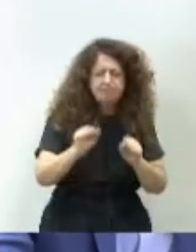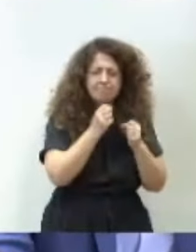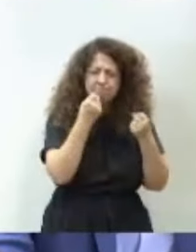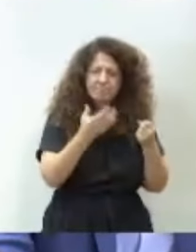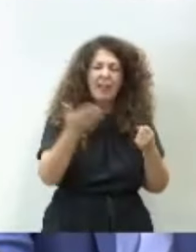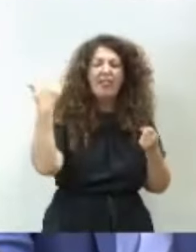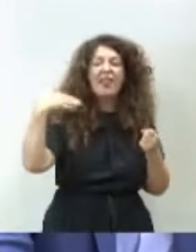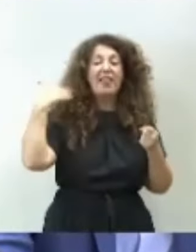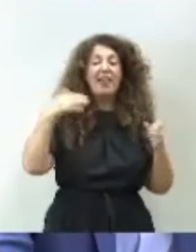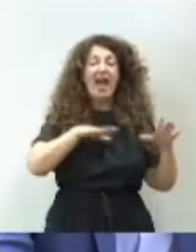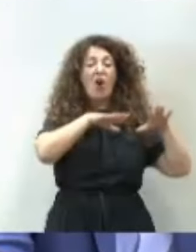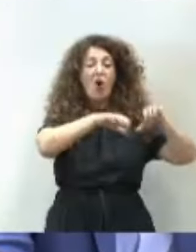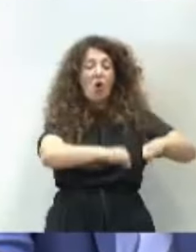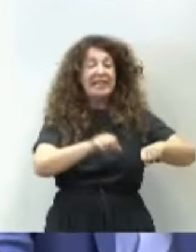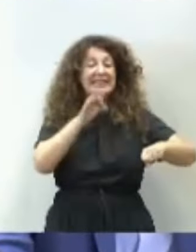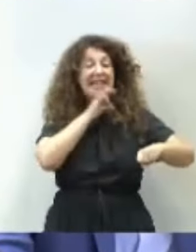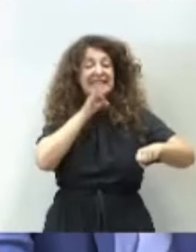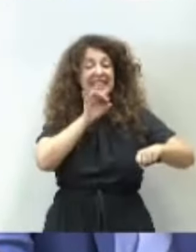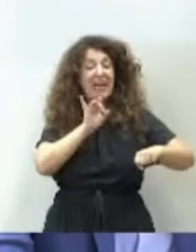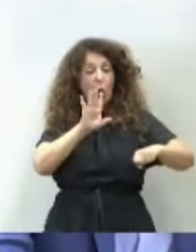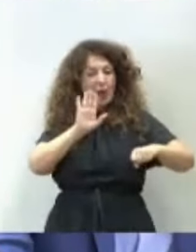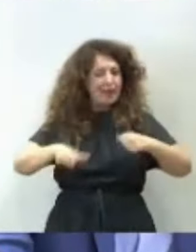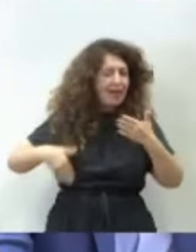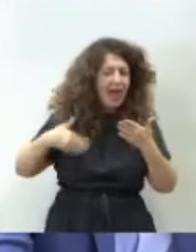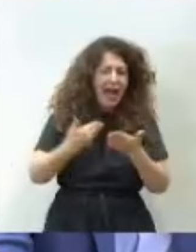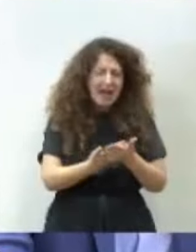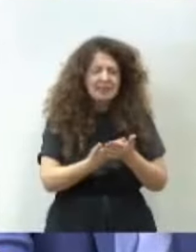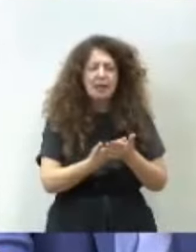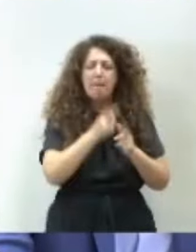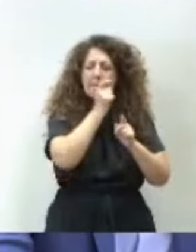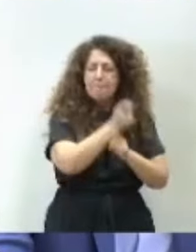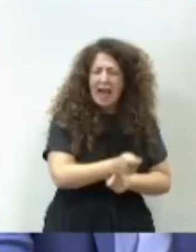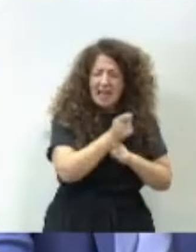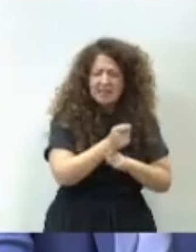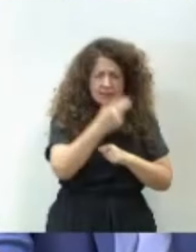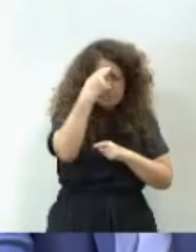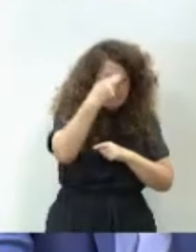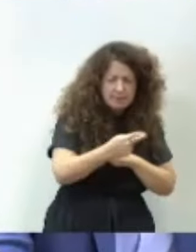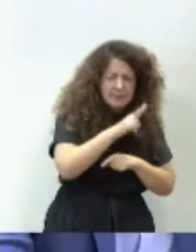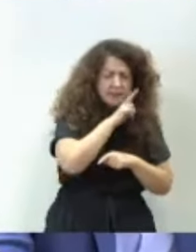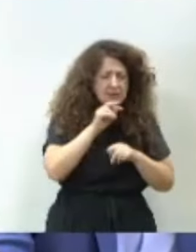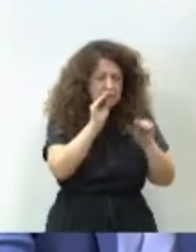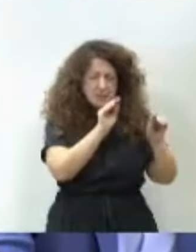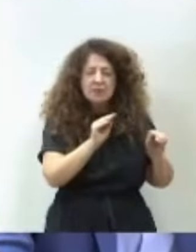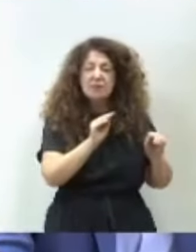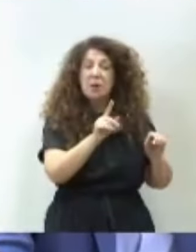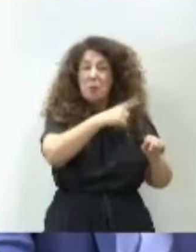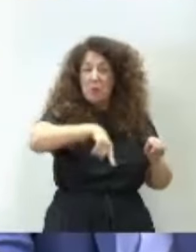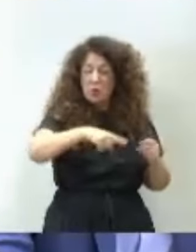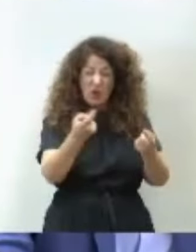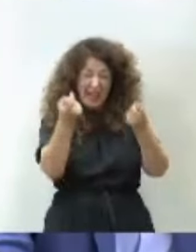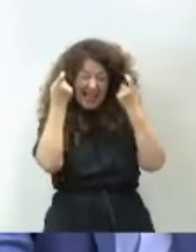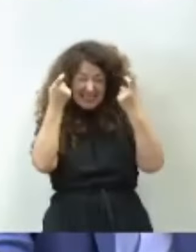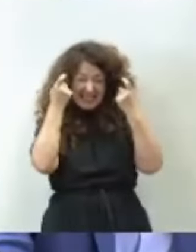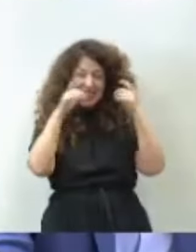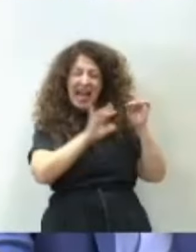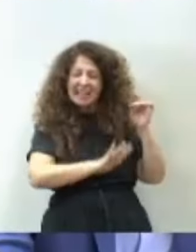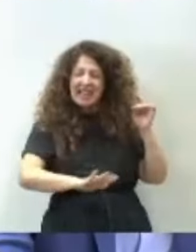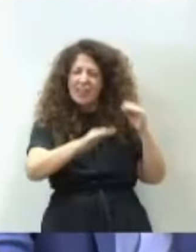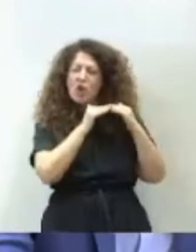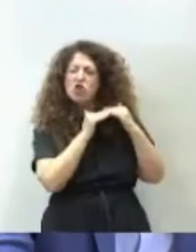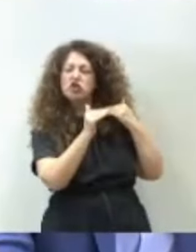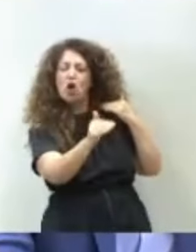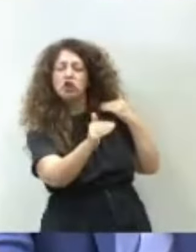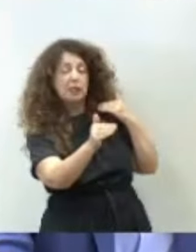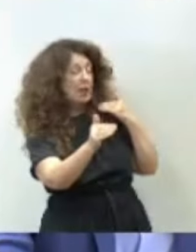conquista en el siglo XV hasta hoy. No nos van a enseñar nada sobre sostenibilidad del territorio,